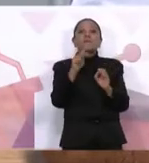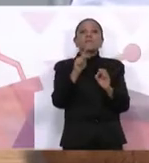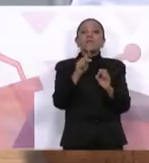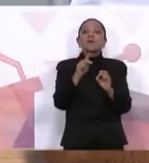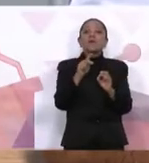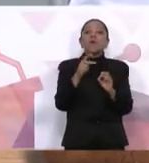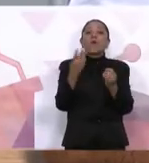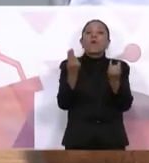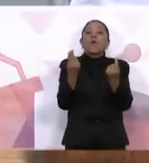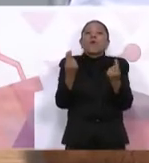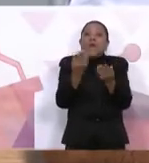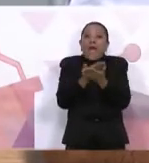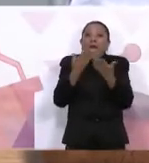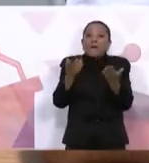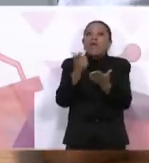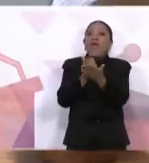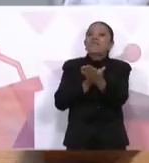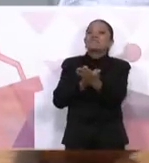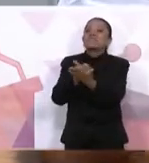teléfono